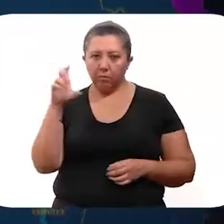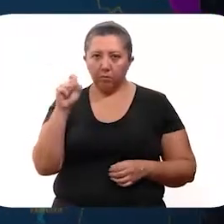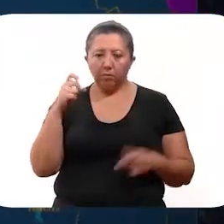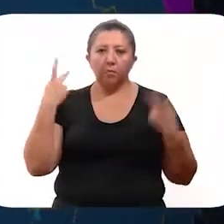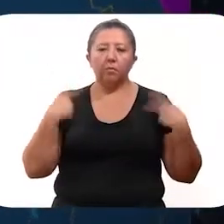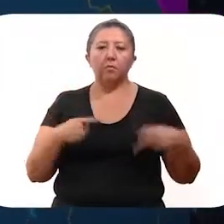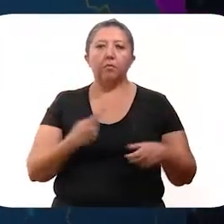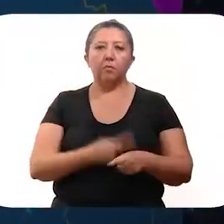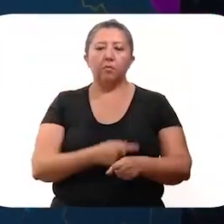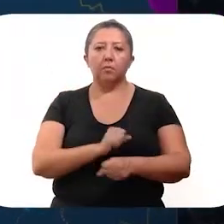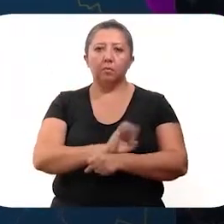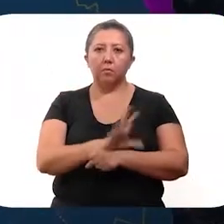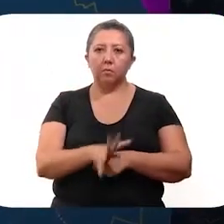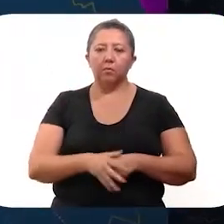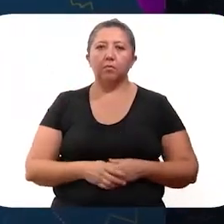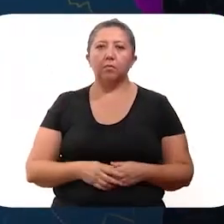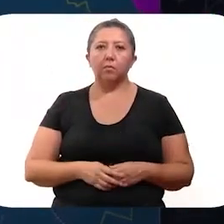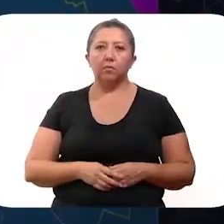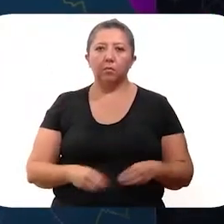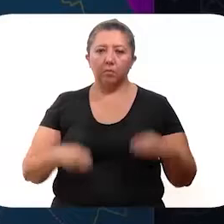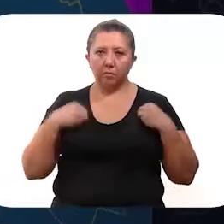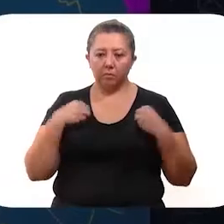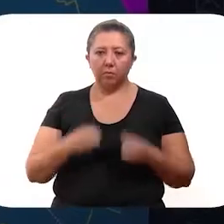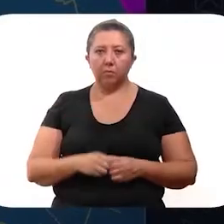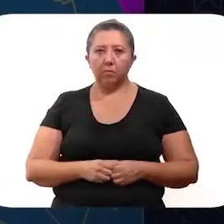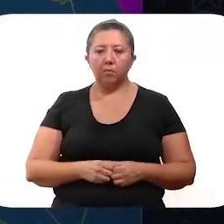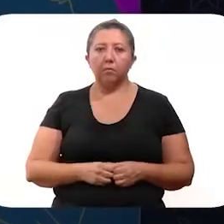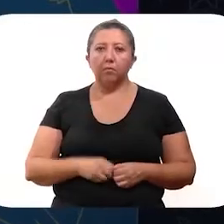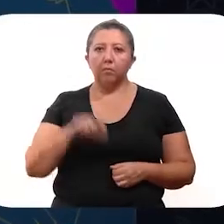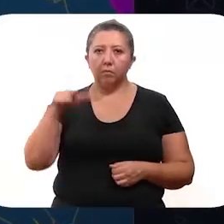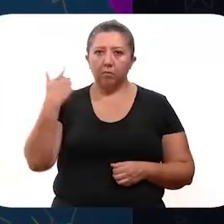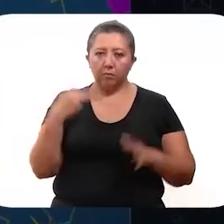49.420 personas contagiadas de coronavirus que viven